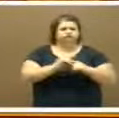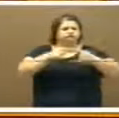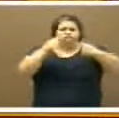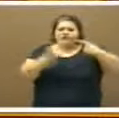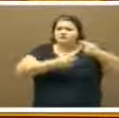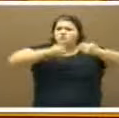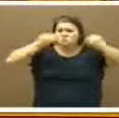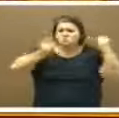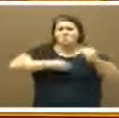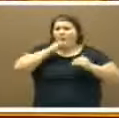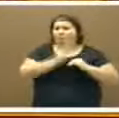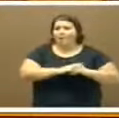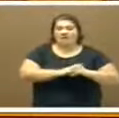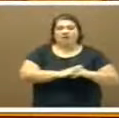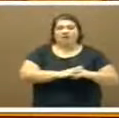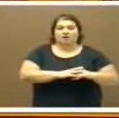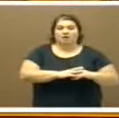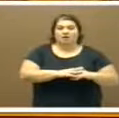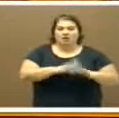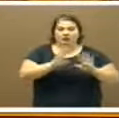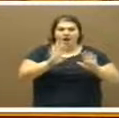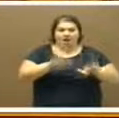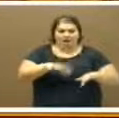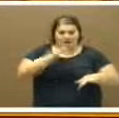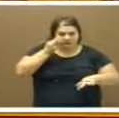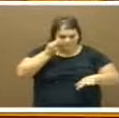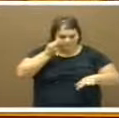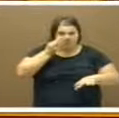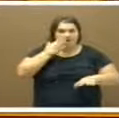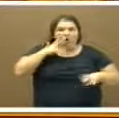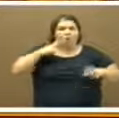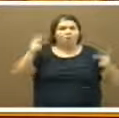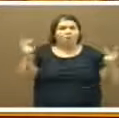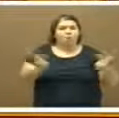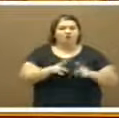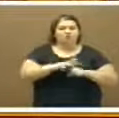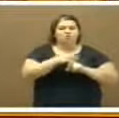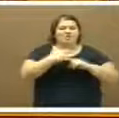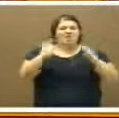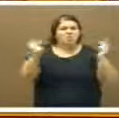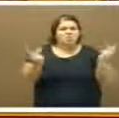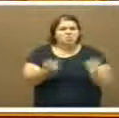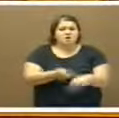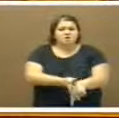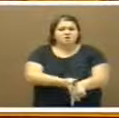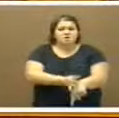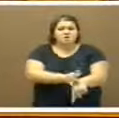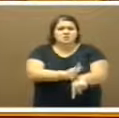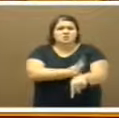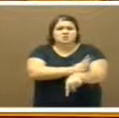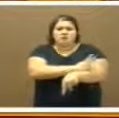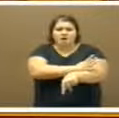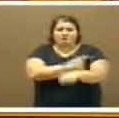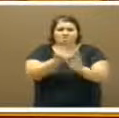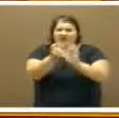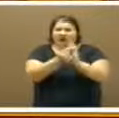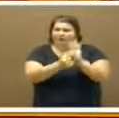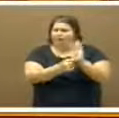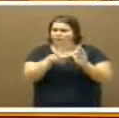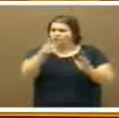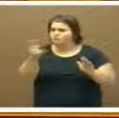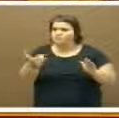verdaderamente alarmantes. Alarmantes, señor consejero, datos que estremecen y que evidencia su profunda